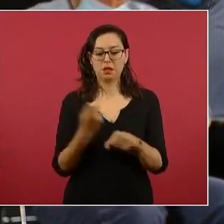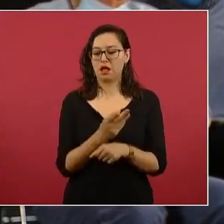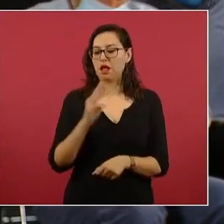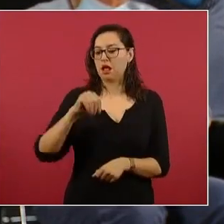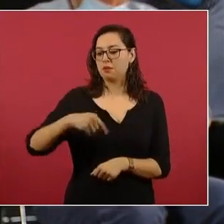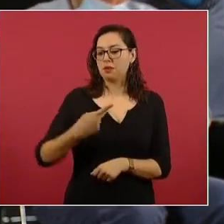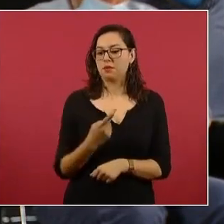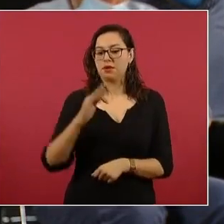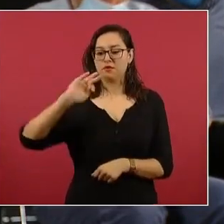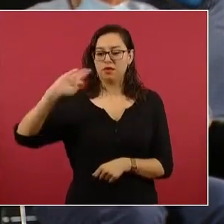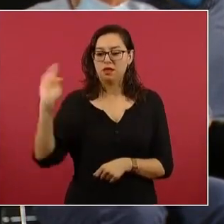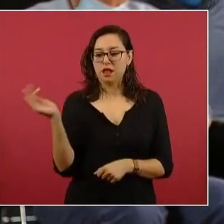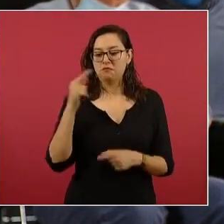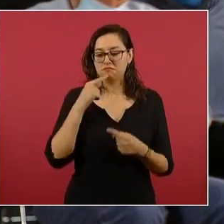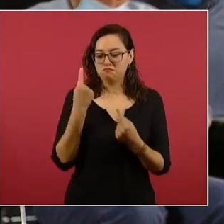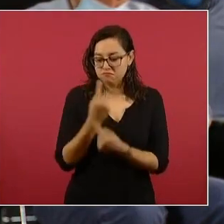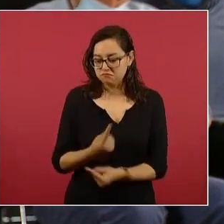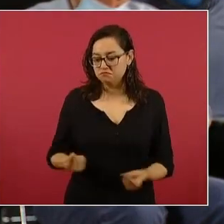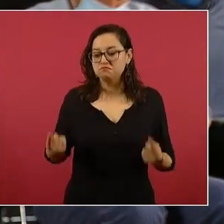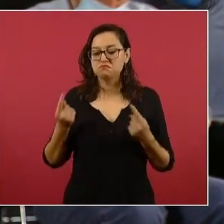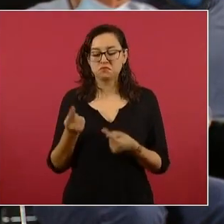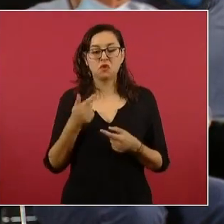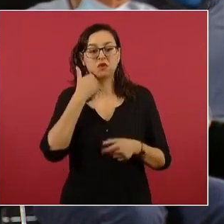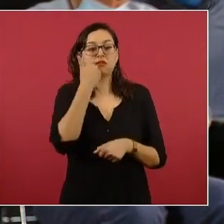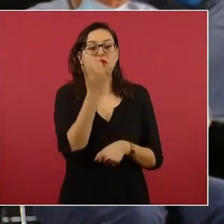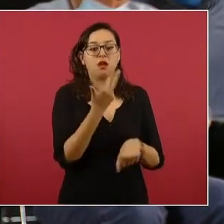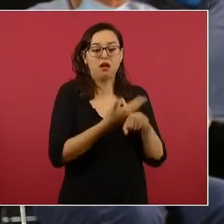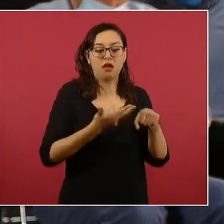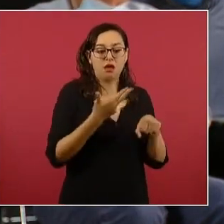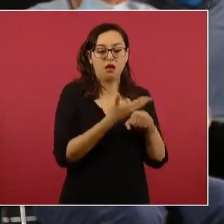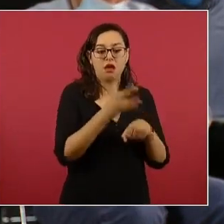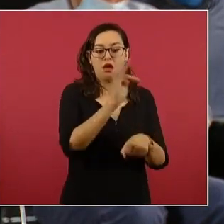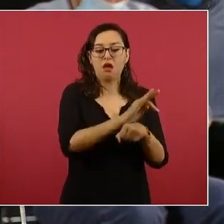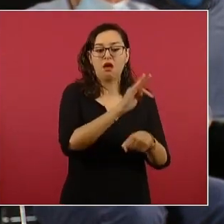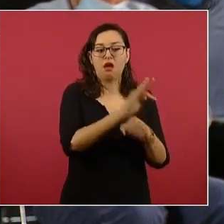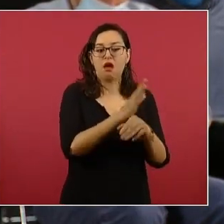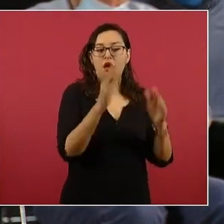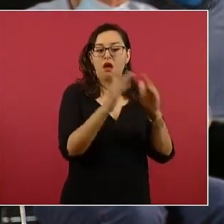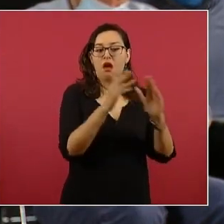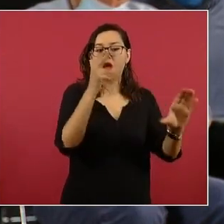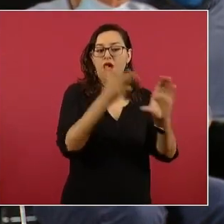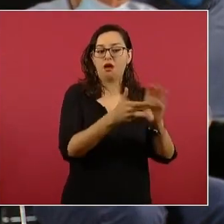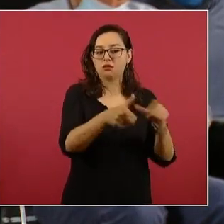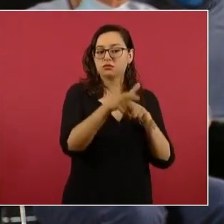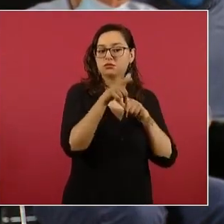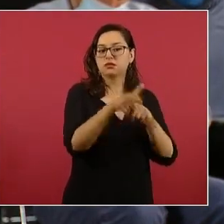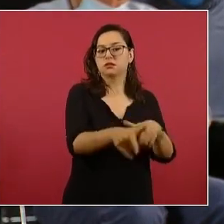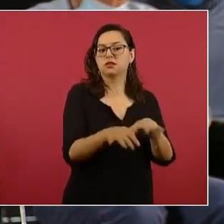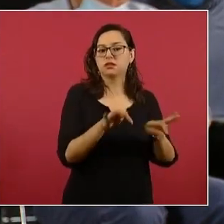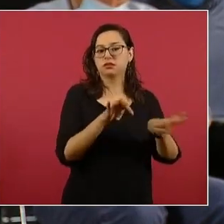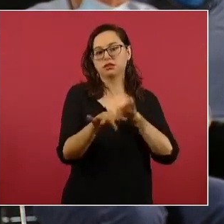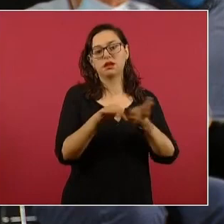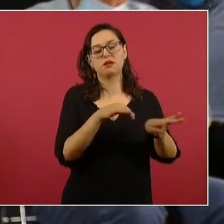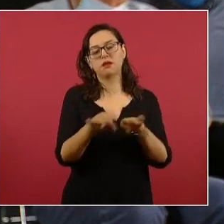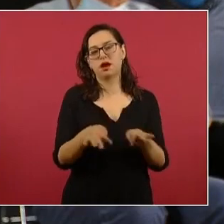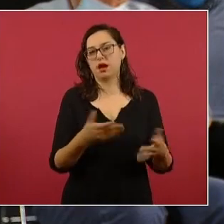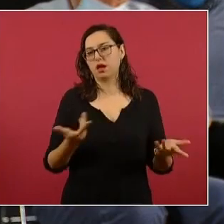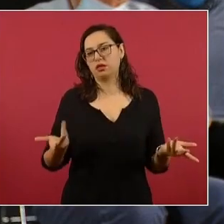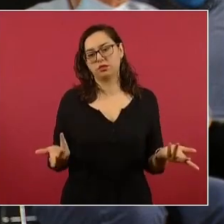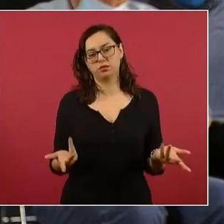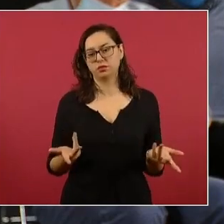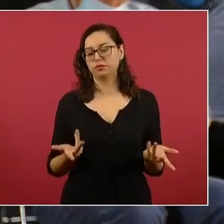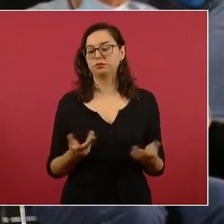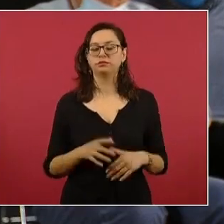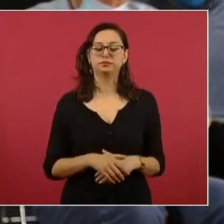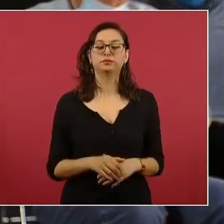Menores pues ya está tratando de legalizar estos refugios y con ello seguir permitiendo que operen en el país. También